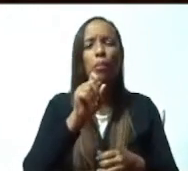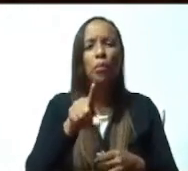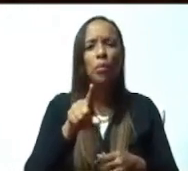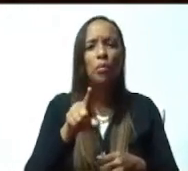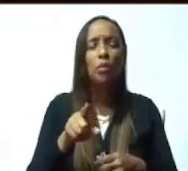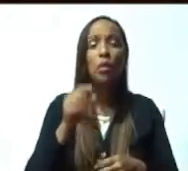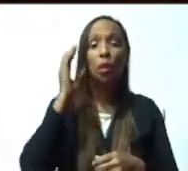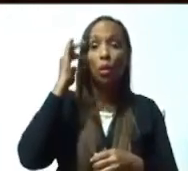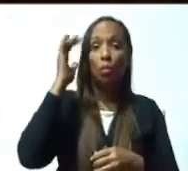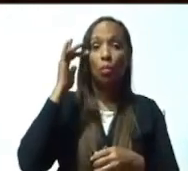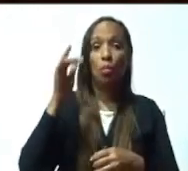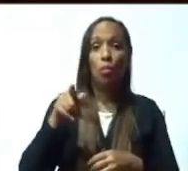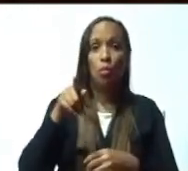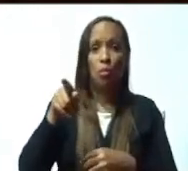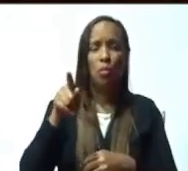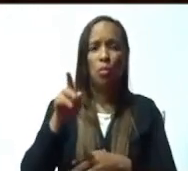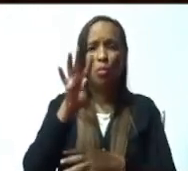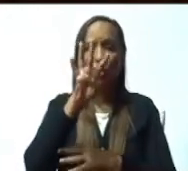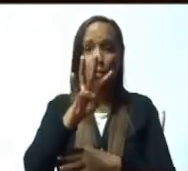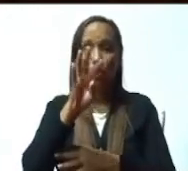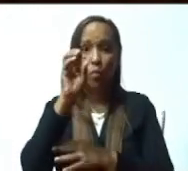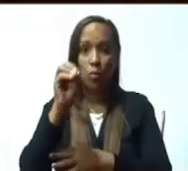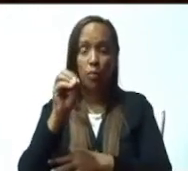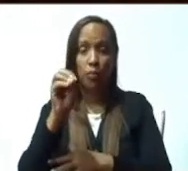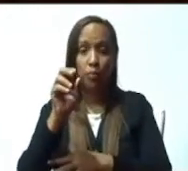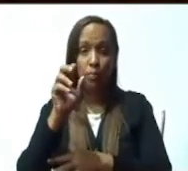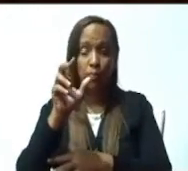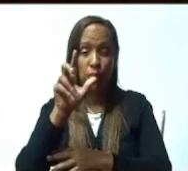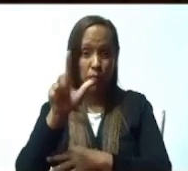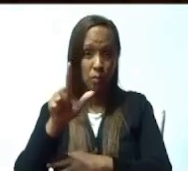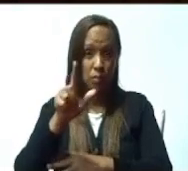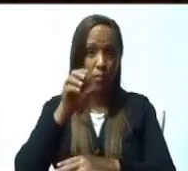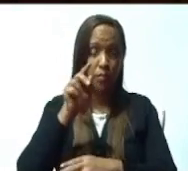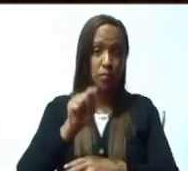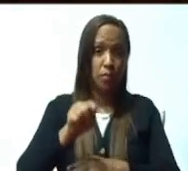de los ricos de este país no pagan ITEVI?